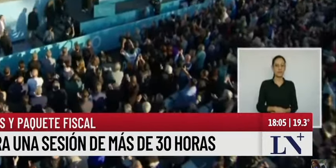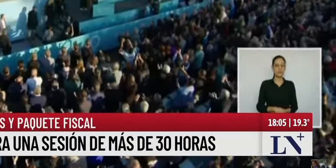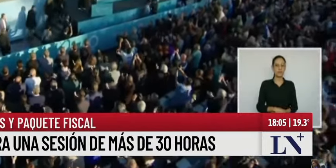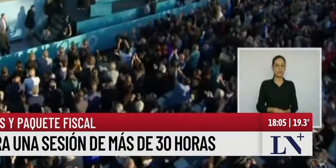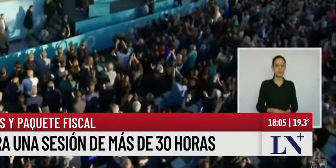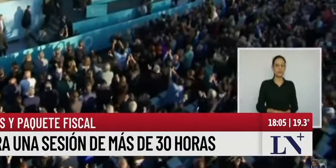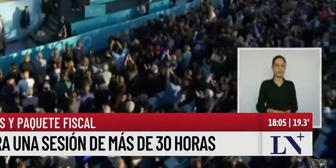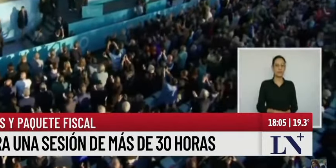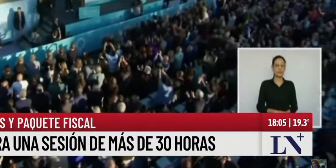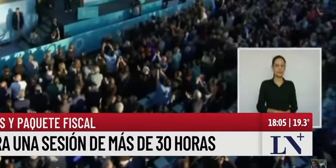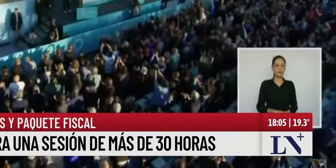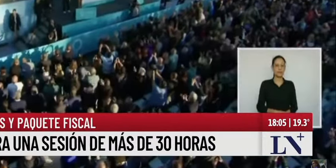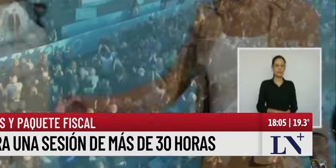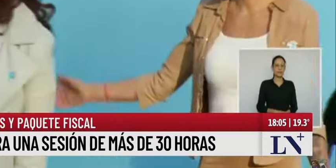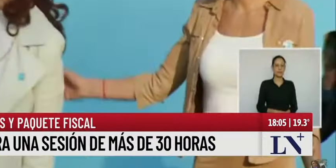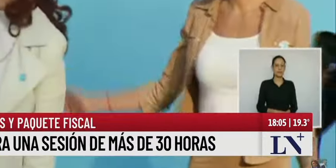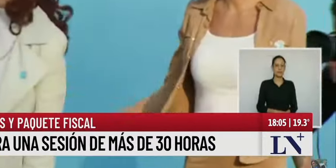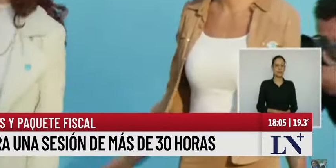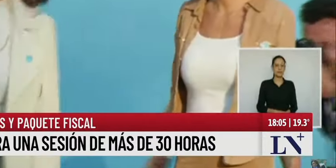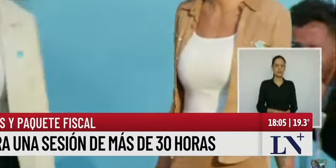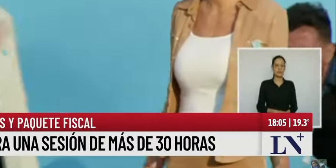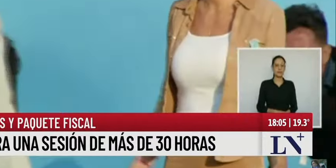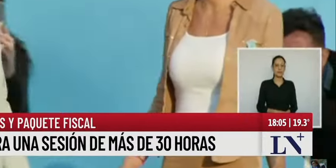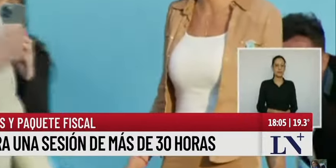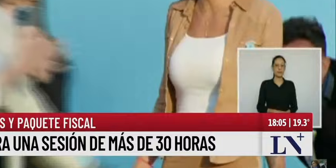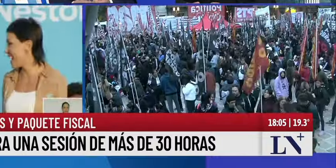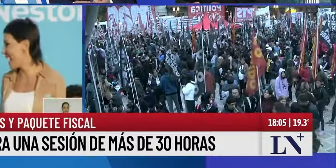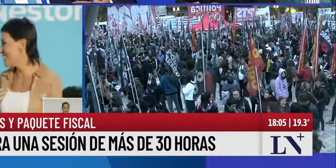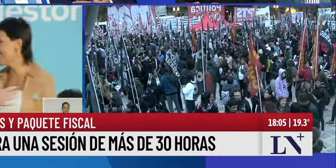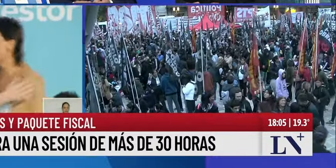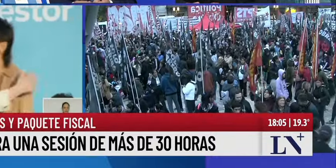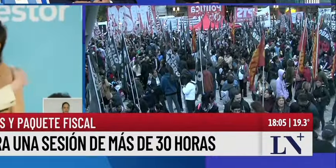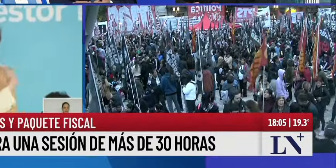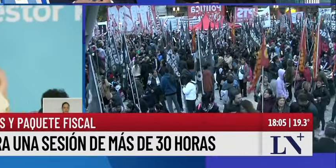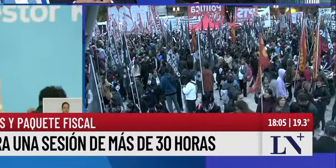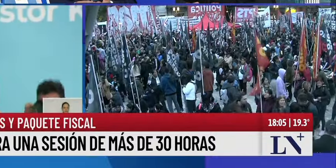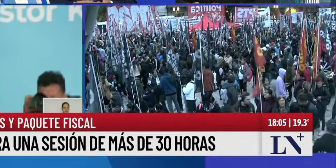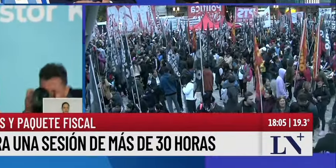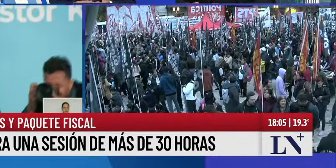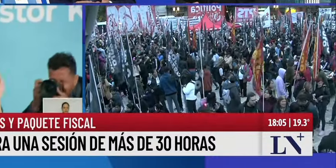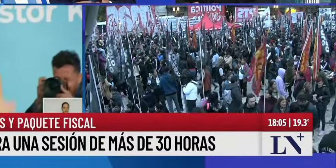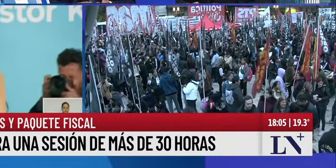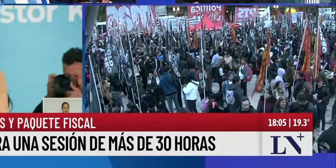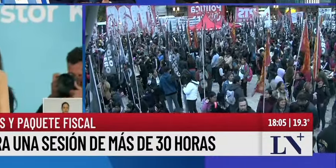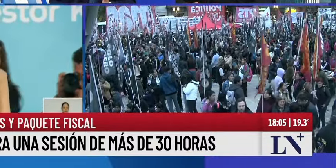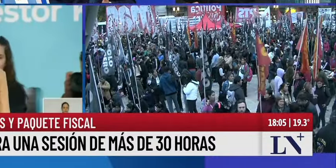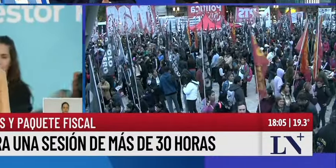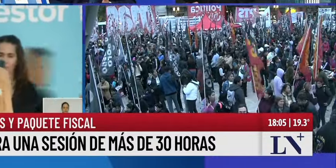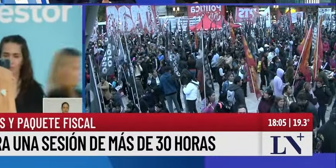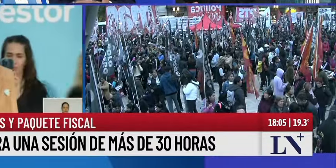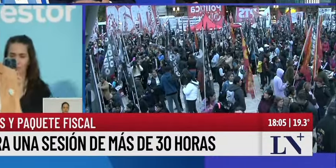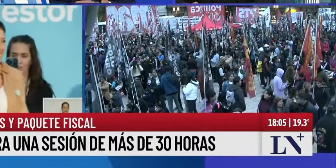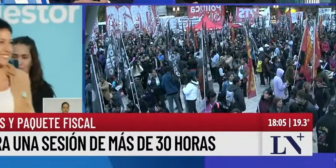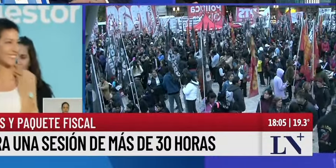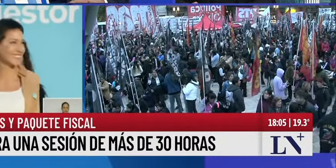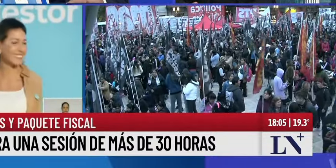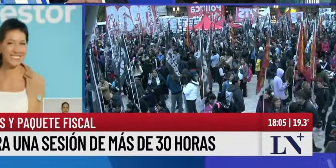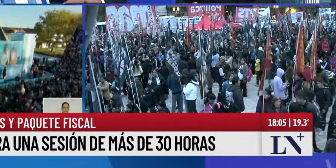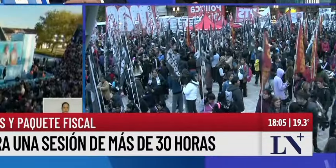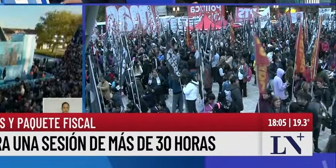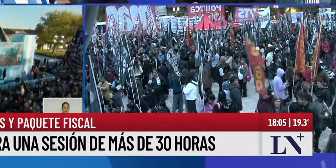¿no? Ayer lo denostó, lo ninguneó a Axel, sí, Kicillof de una manera monumental, sí,